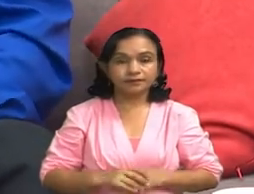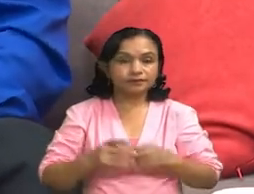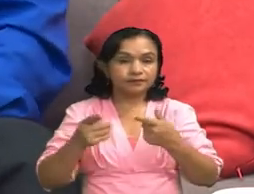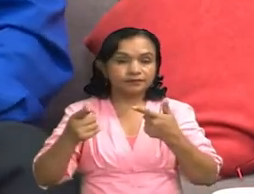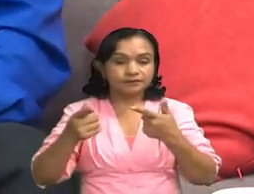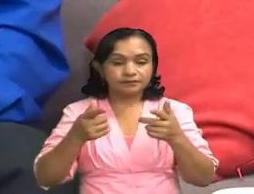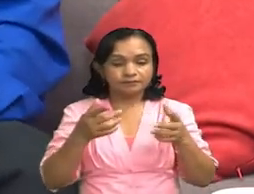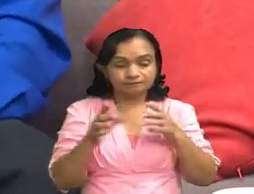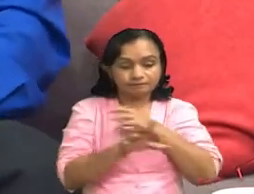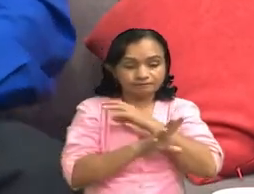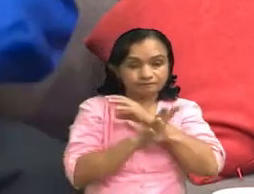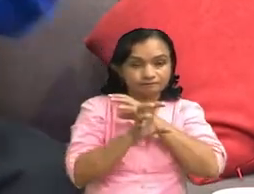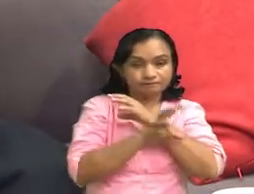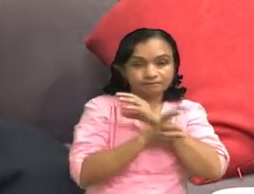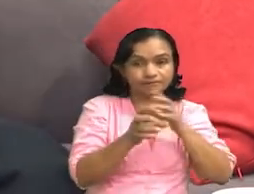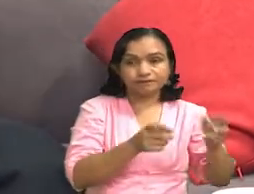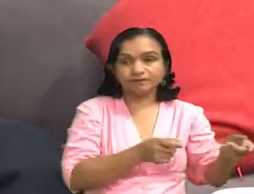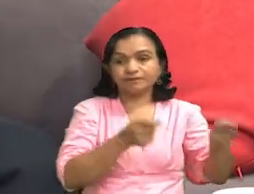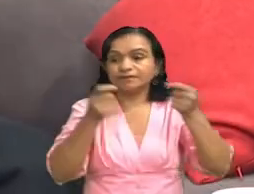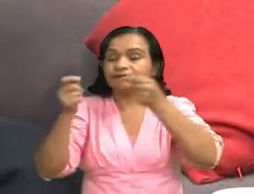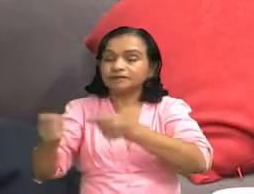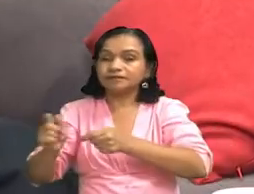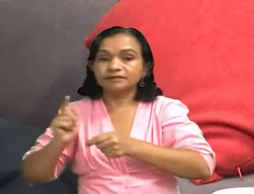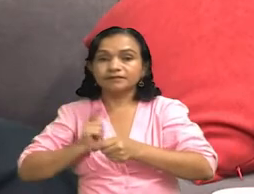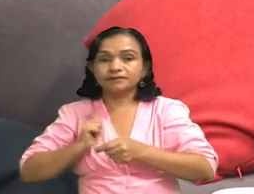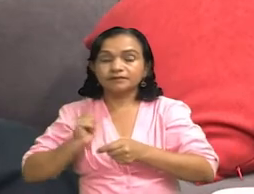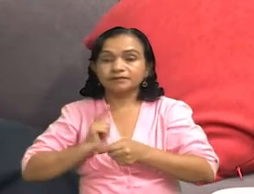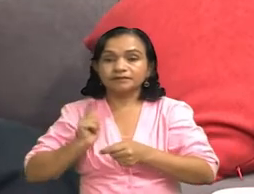se lo llevaron y aparece en tal lugar.